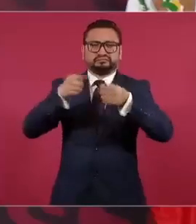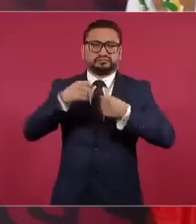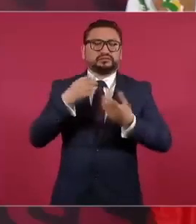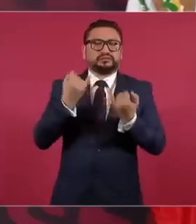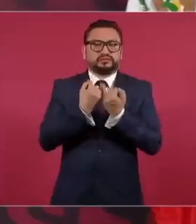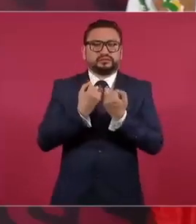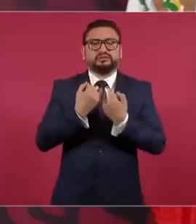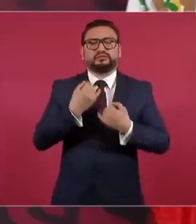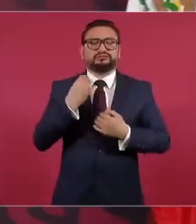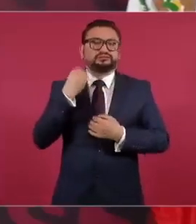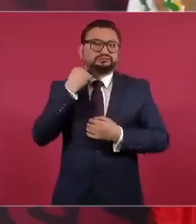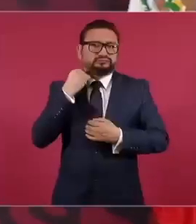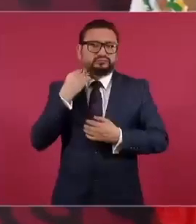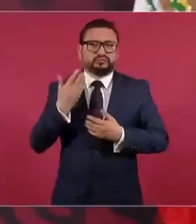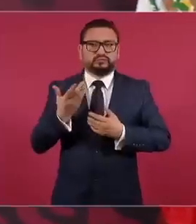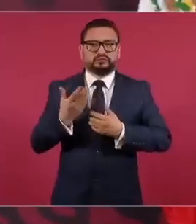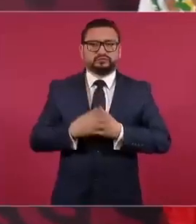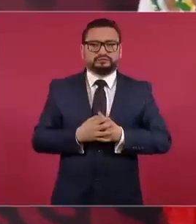abogados